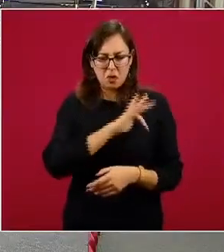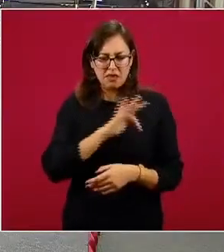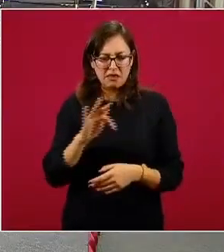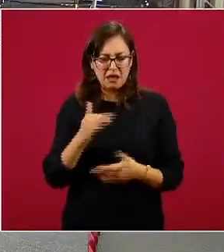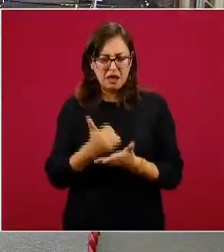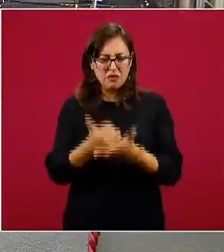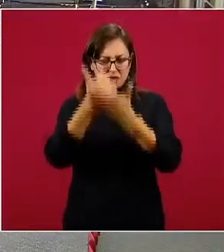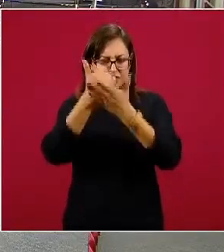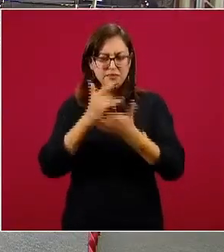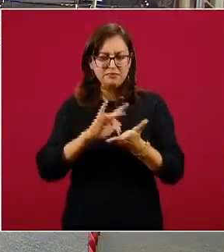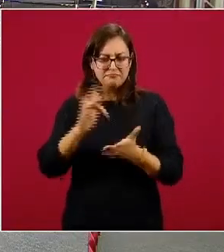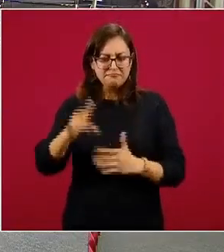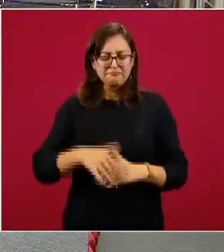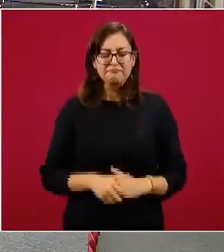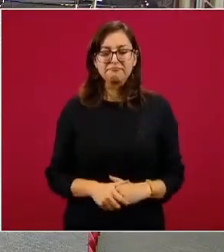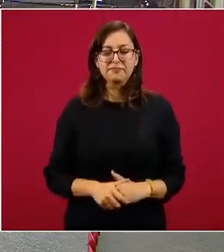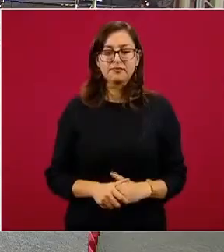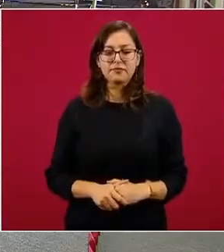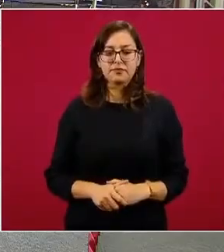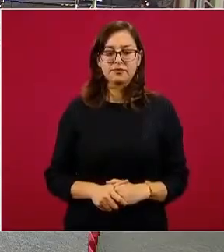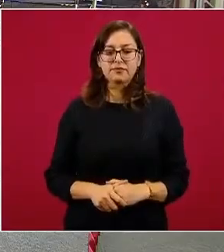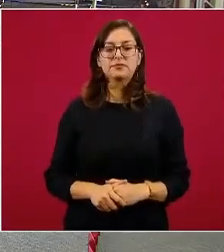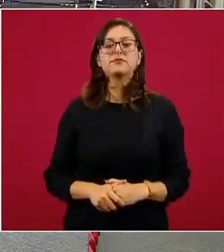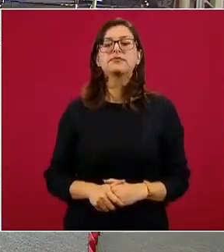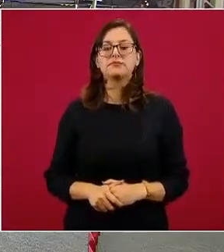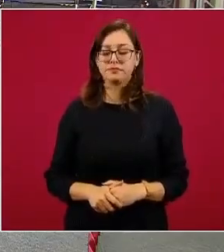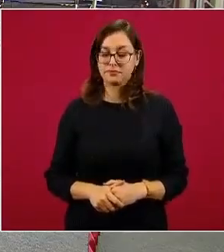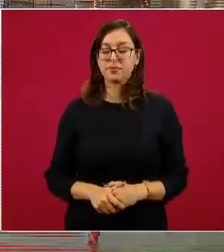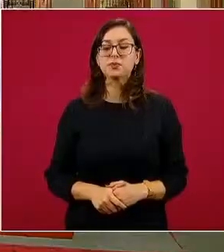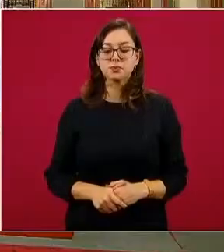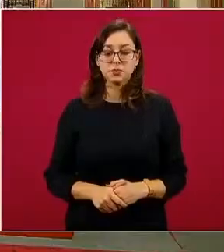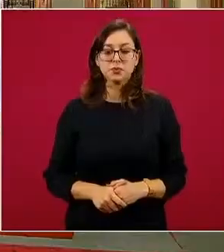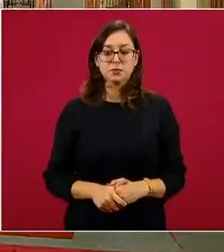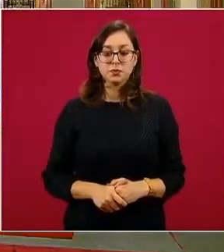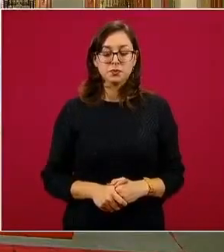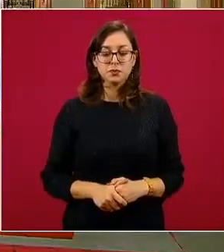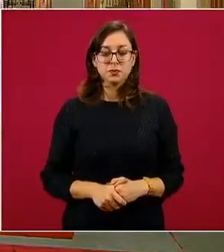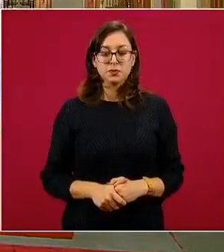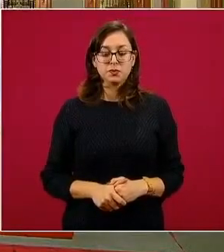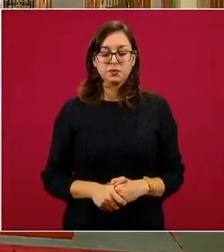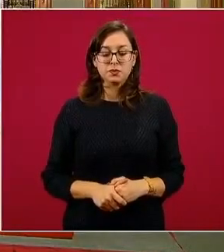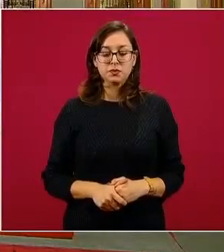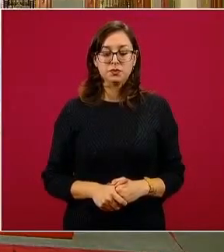gracias. Muchas gracias, Liz. Actualizo la información sobre su medio.